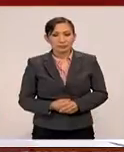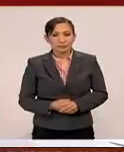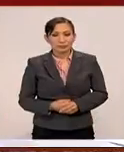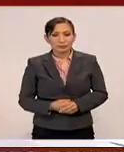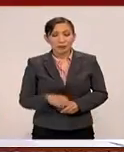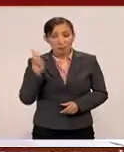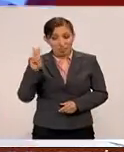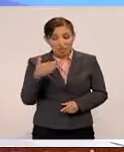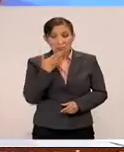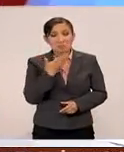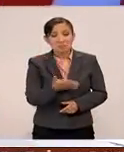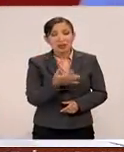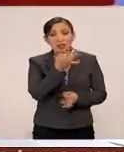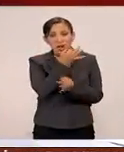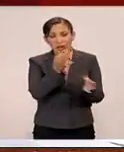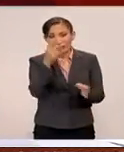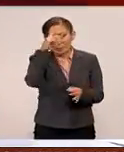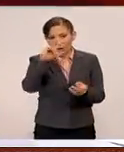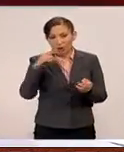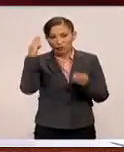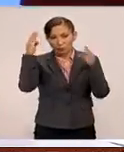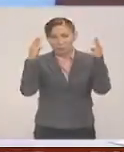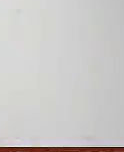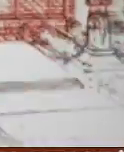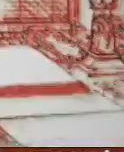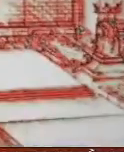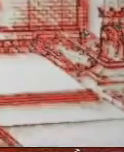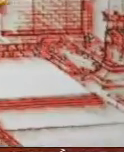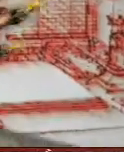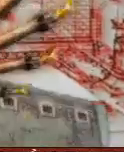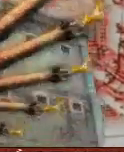Sin duda, una buena noticia. México es tu museo.